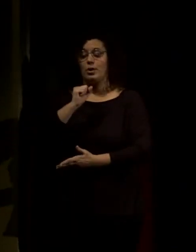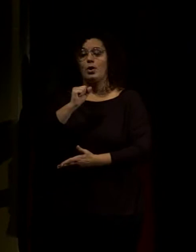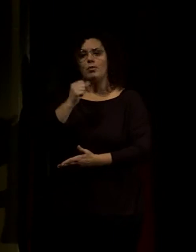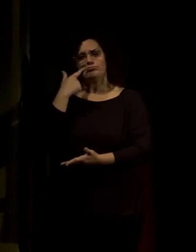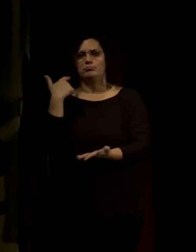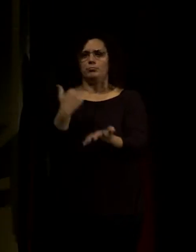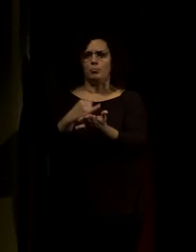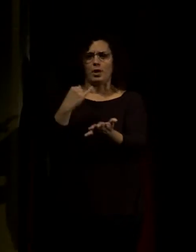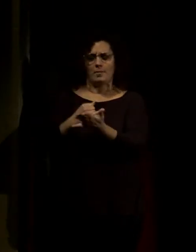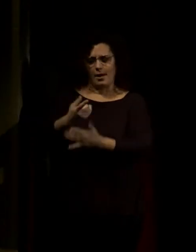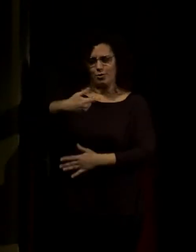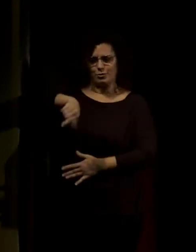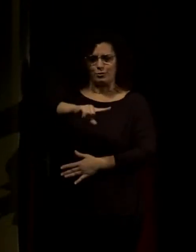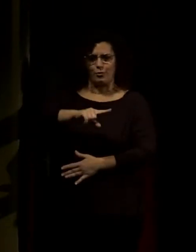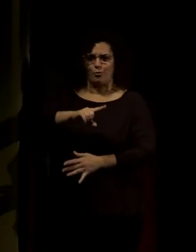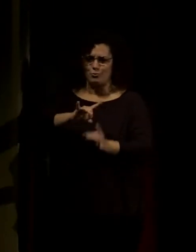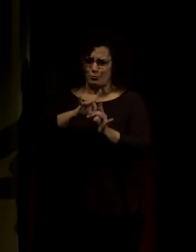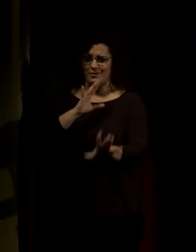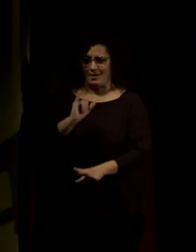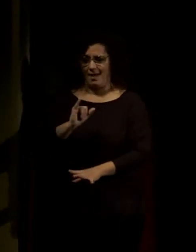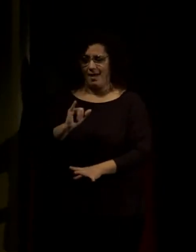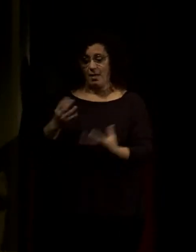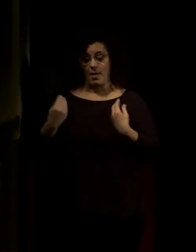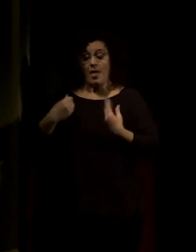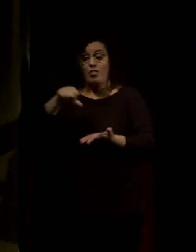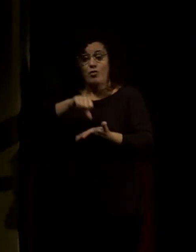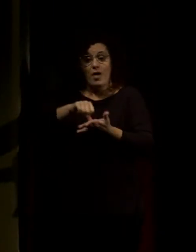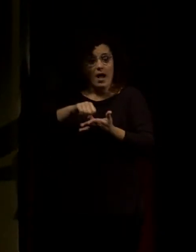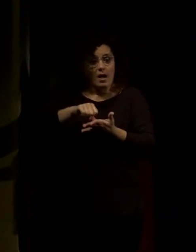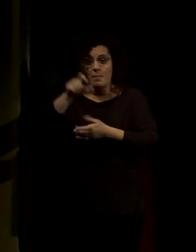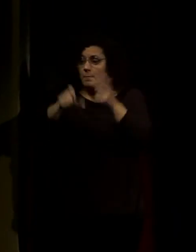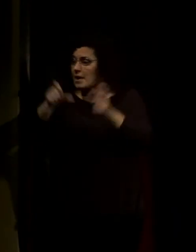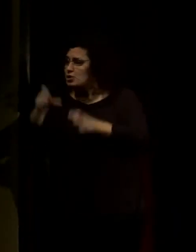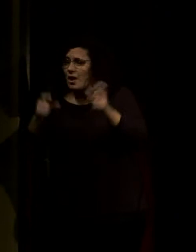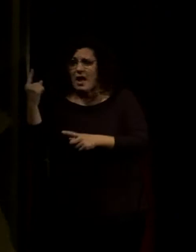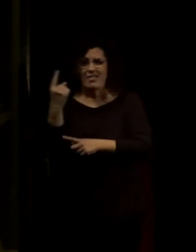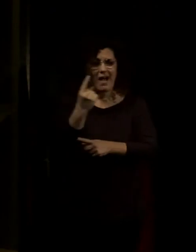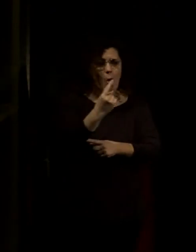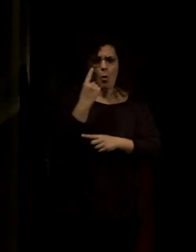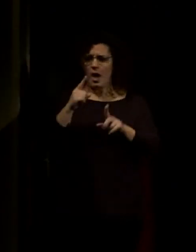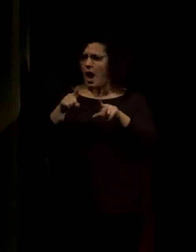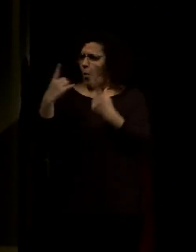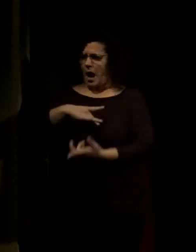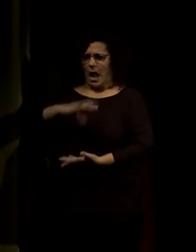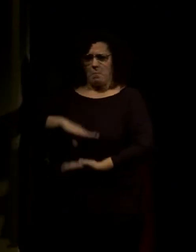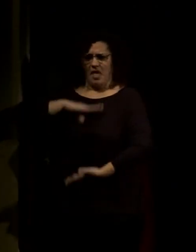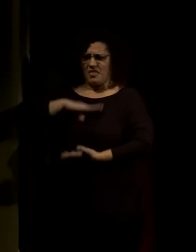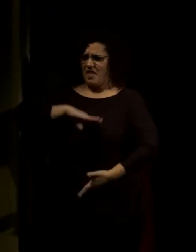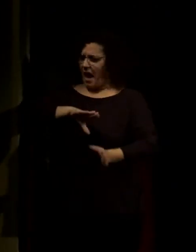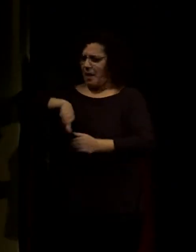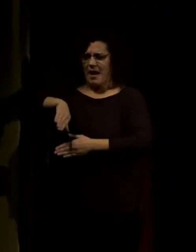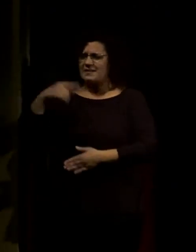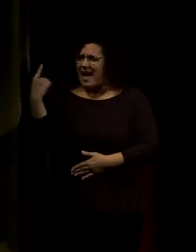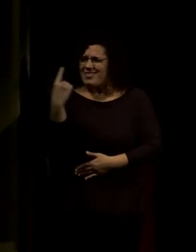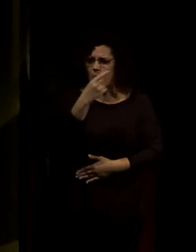que tenemos la suerte de vivir en una ciudad en la que todas las personas, con independencia de cuál sea su capacidad, son